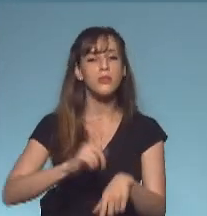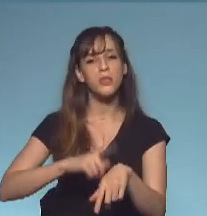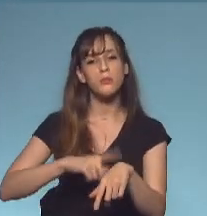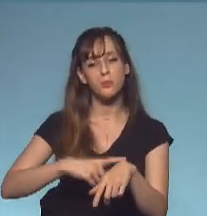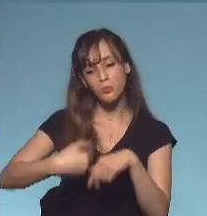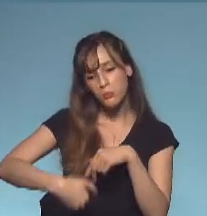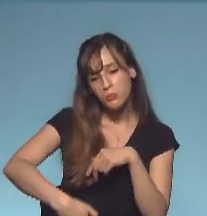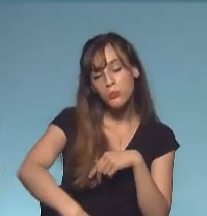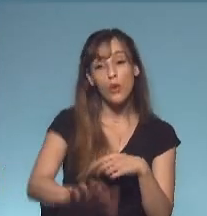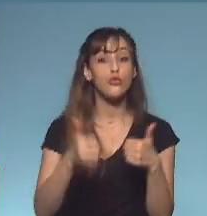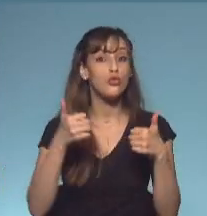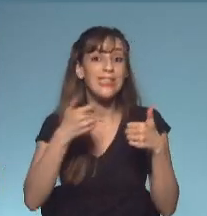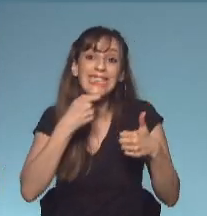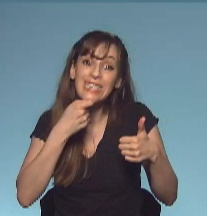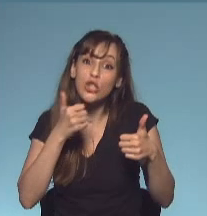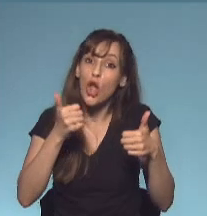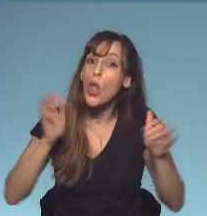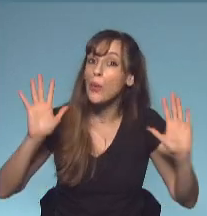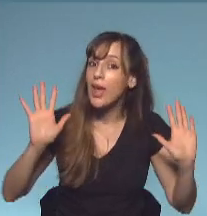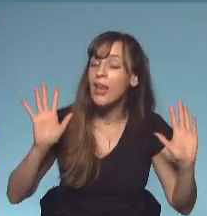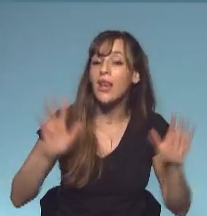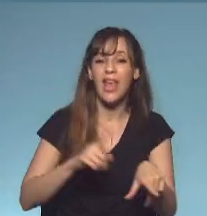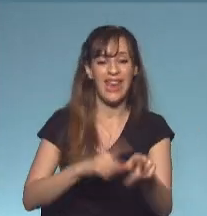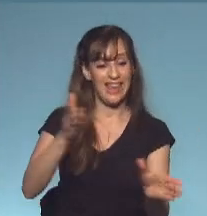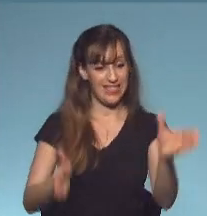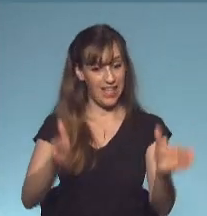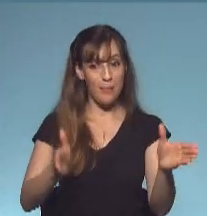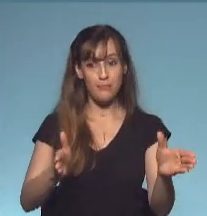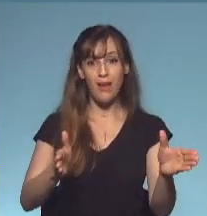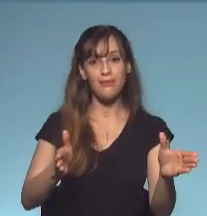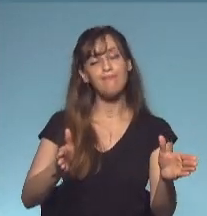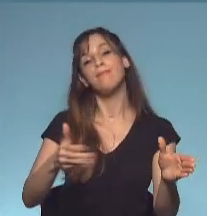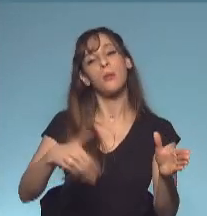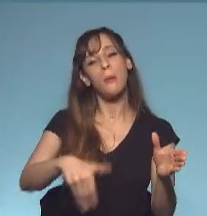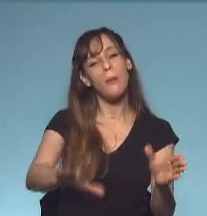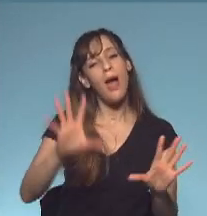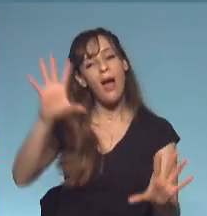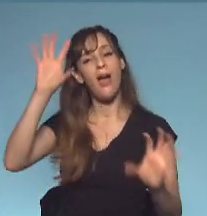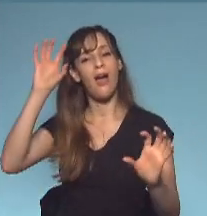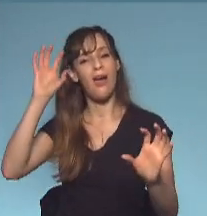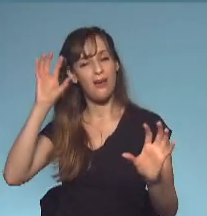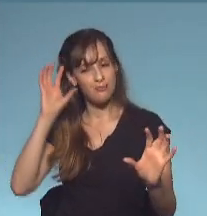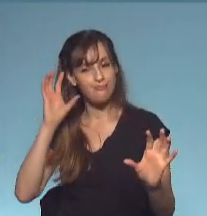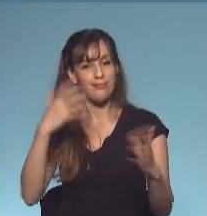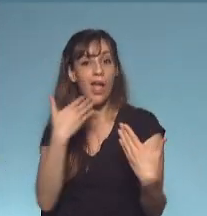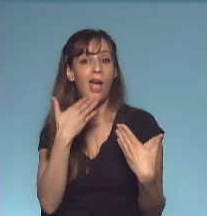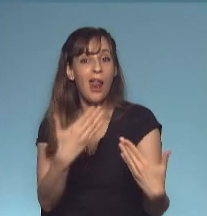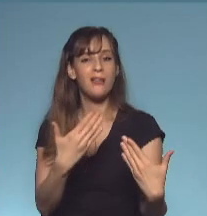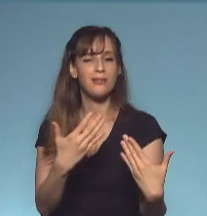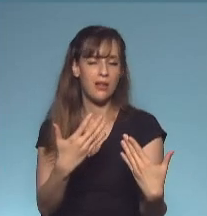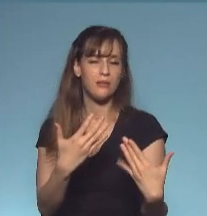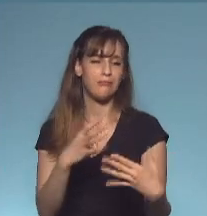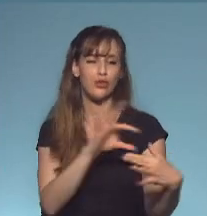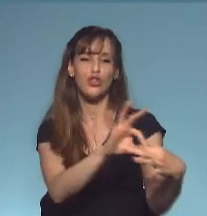todo sale bien, vamos a recordar esta etapa no por las mezquindades de los egoístas, sino por la